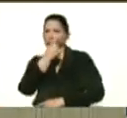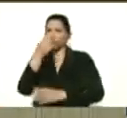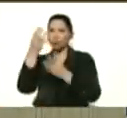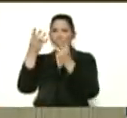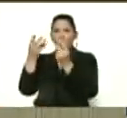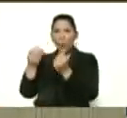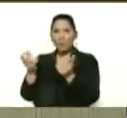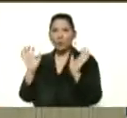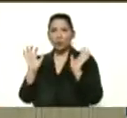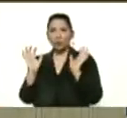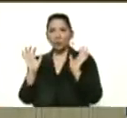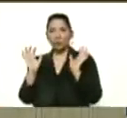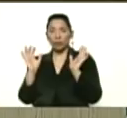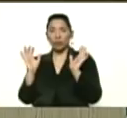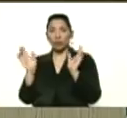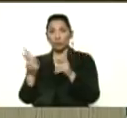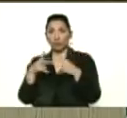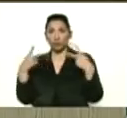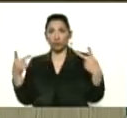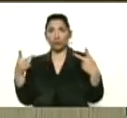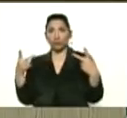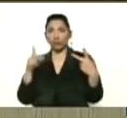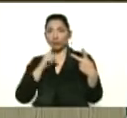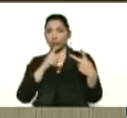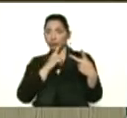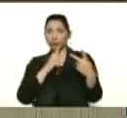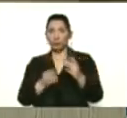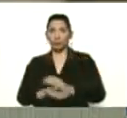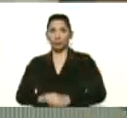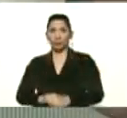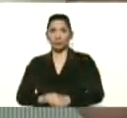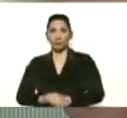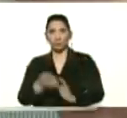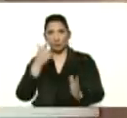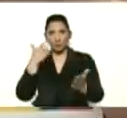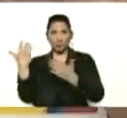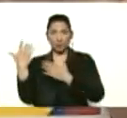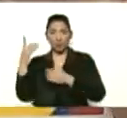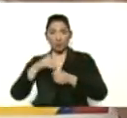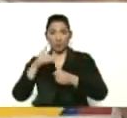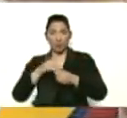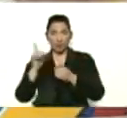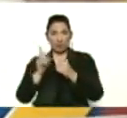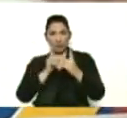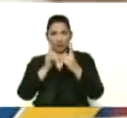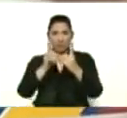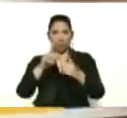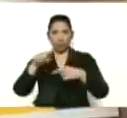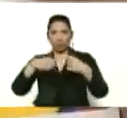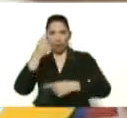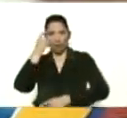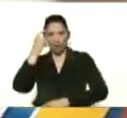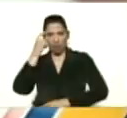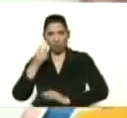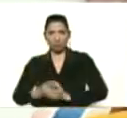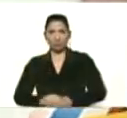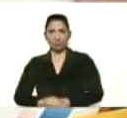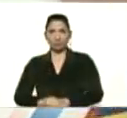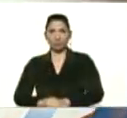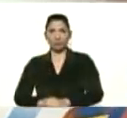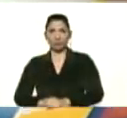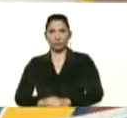números de una página llamada Our World in Data, que también hace un seguimiento diario de la pandemia,